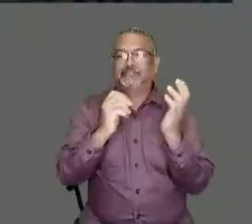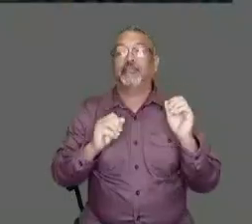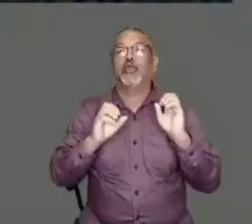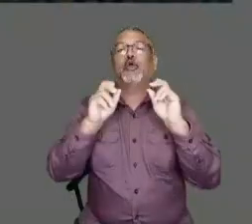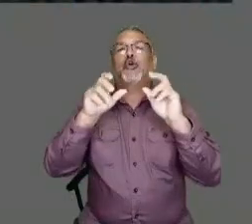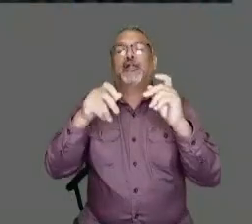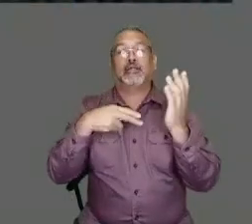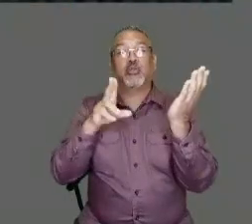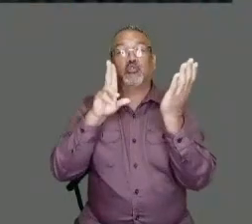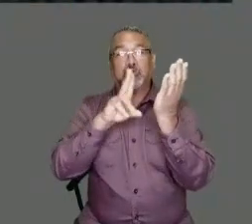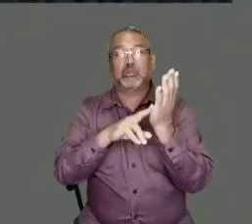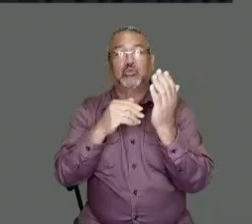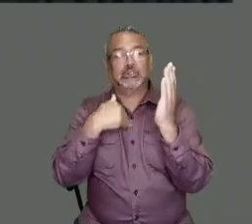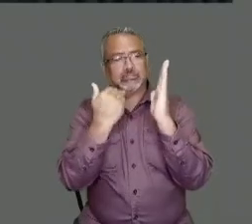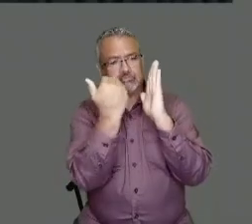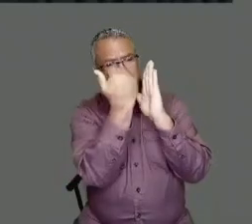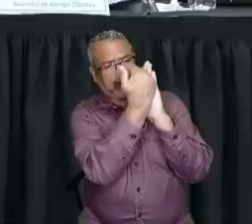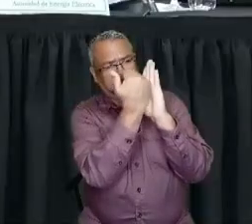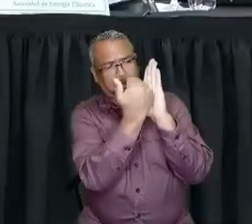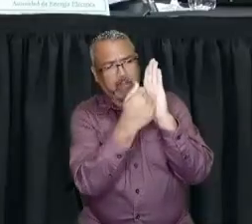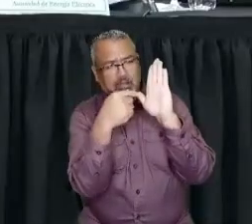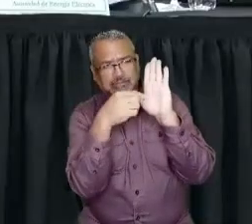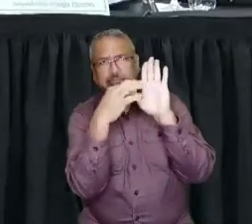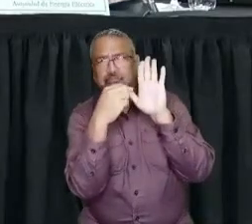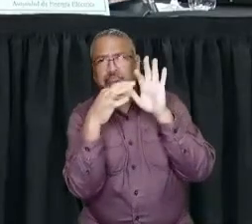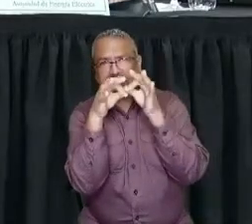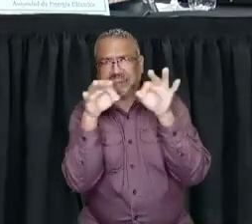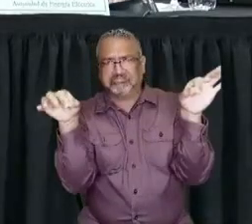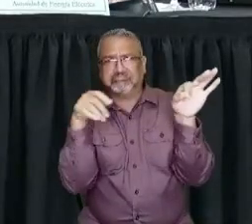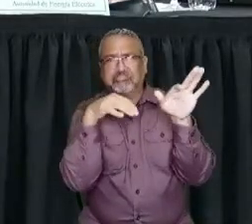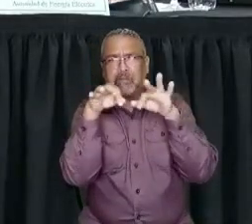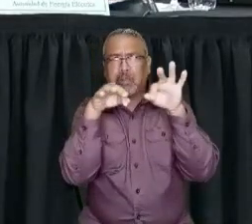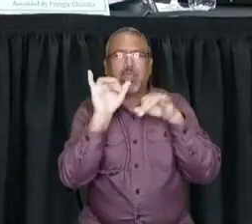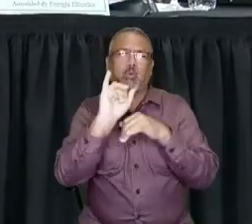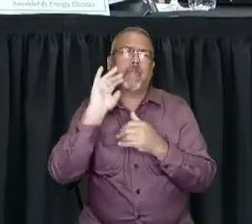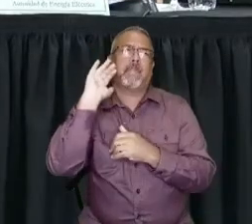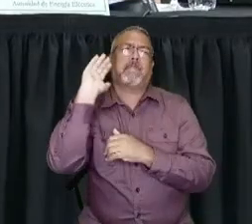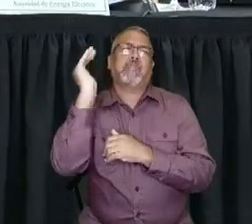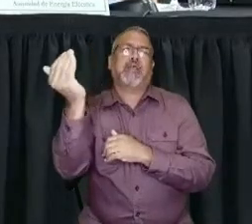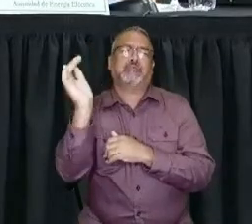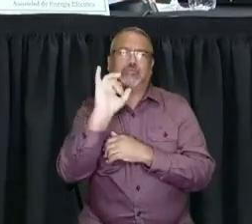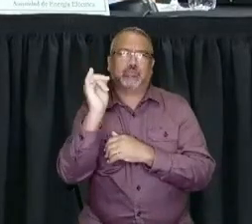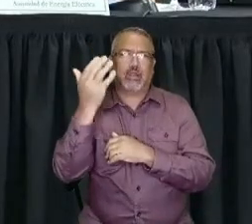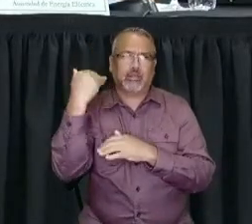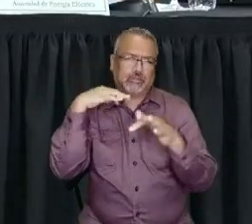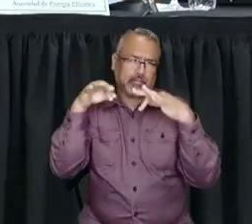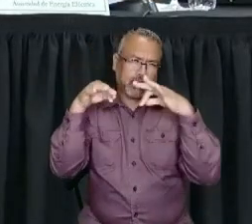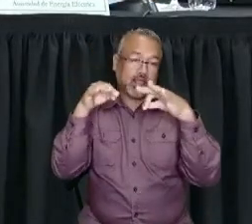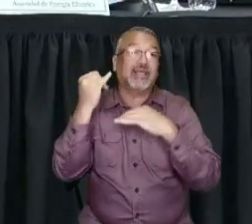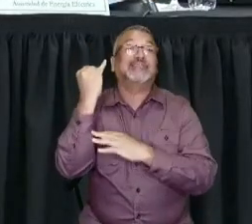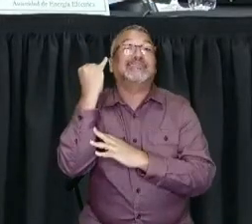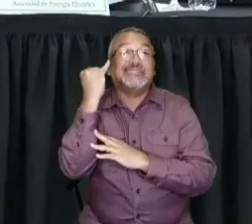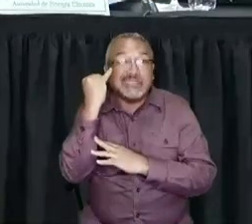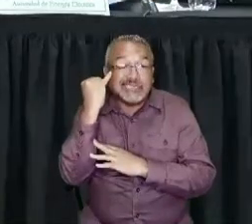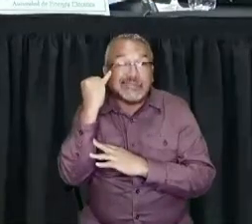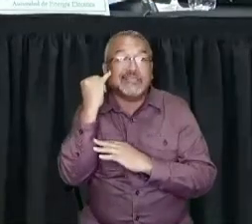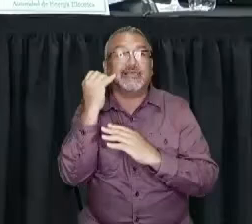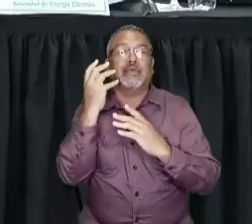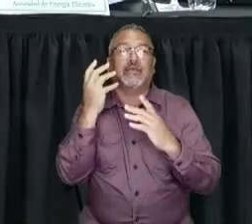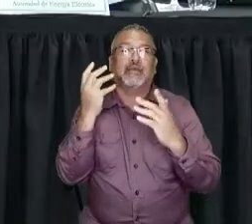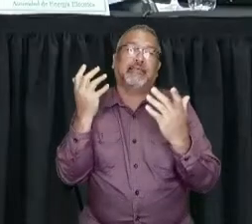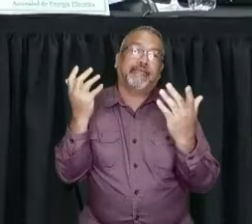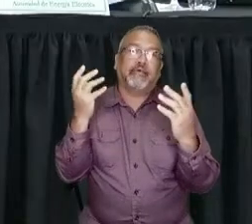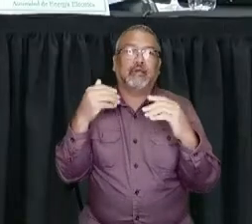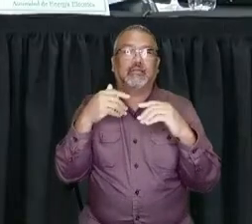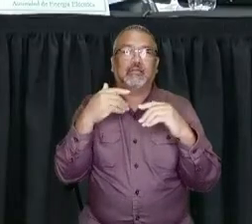provee los mecanismos y similares a los que hablamos al comenzo de la vista en caso de que ocurriese verdad